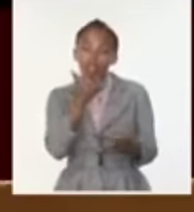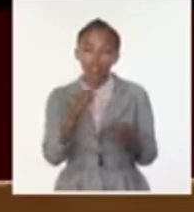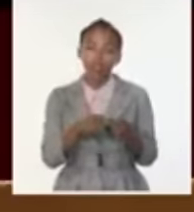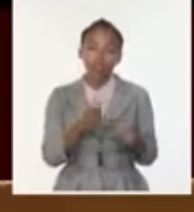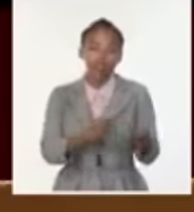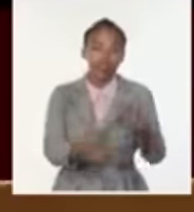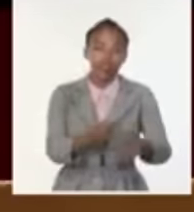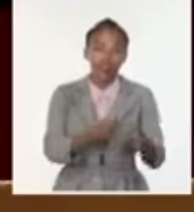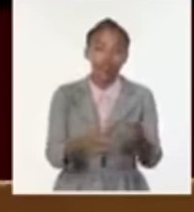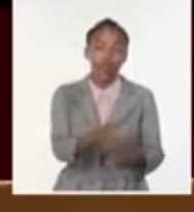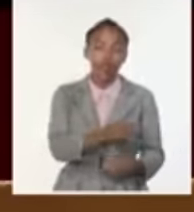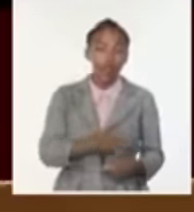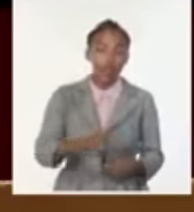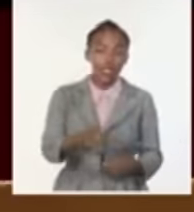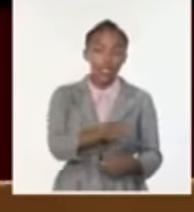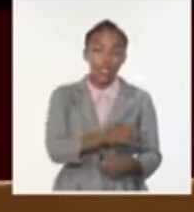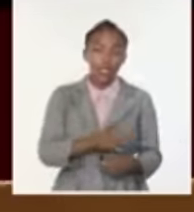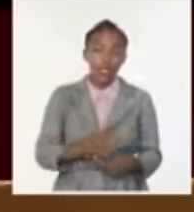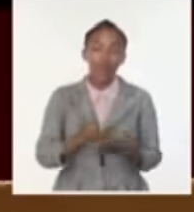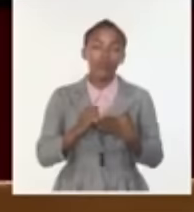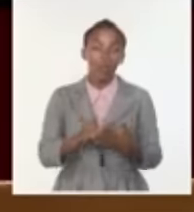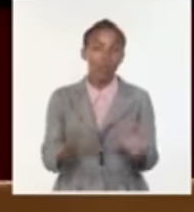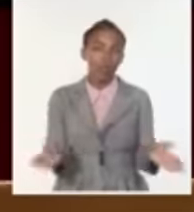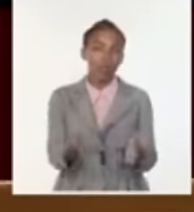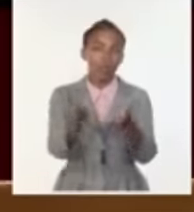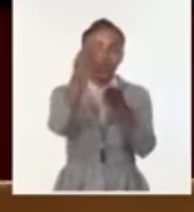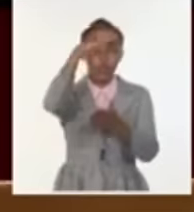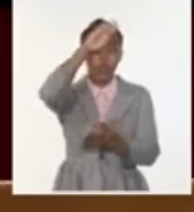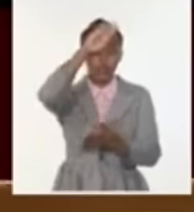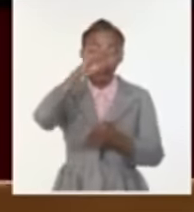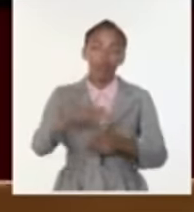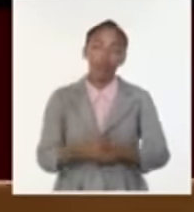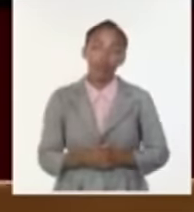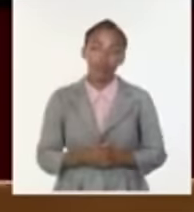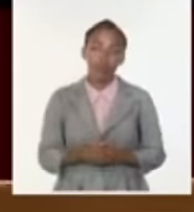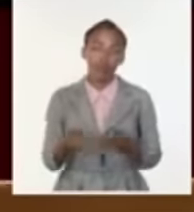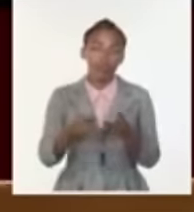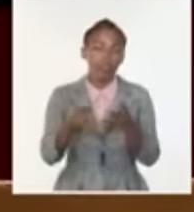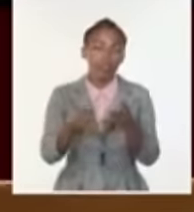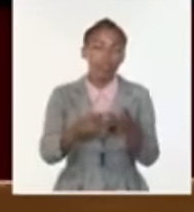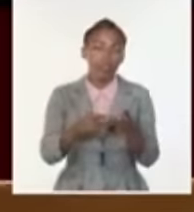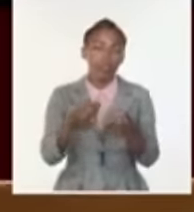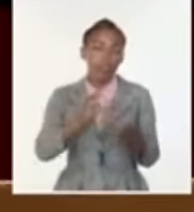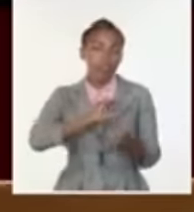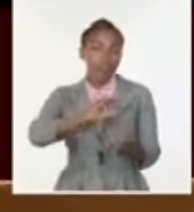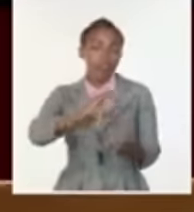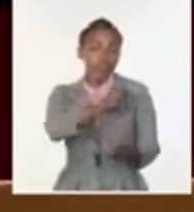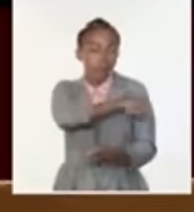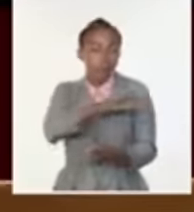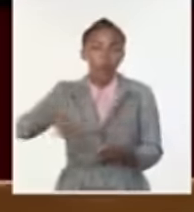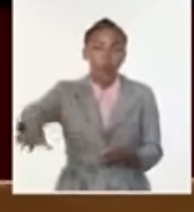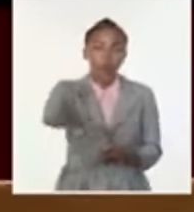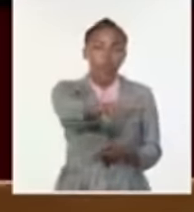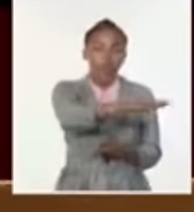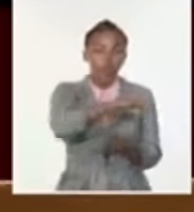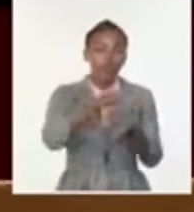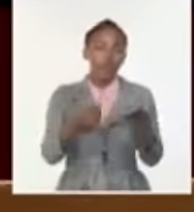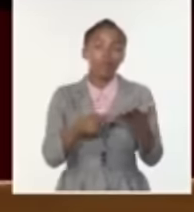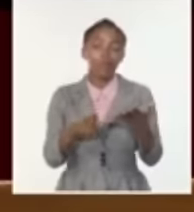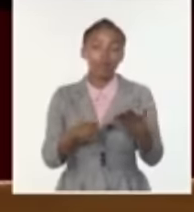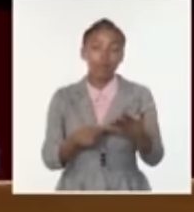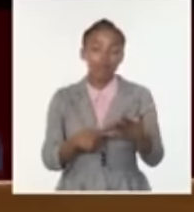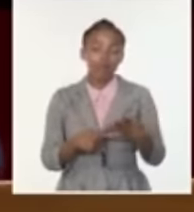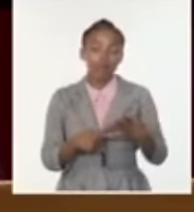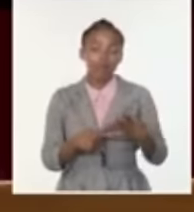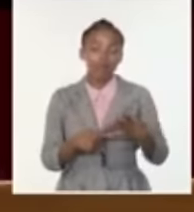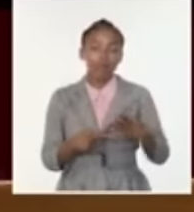para poder cubrir todos los compromisos sociales y los salarios con el pueblo. De ahí saldrán la fuente para la necesaria, imprescindible